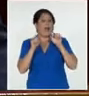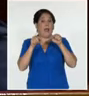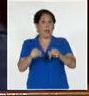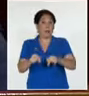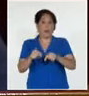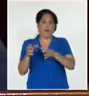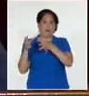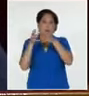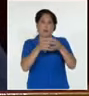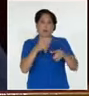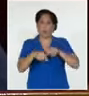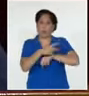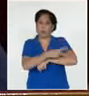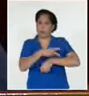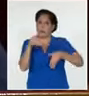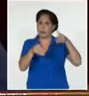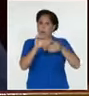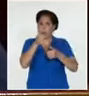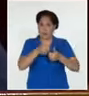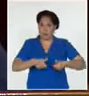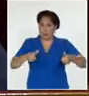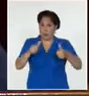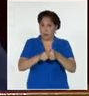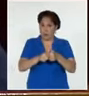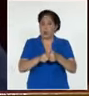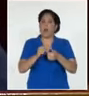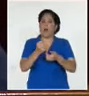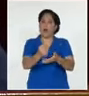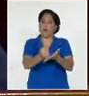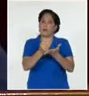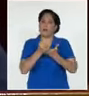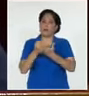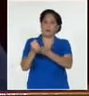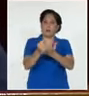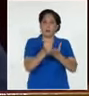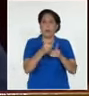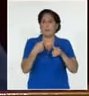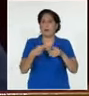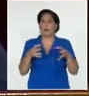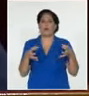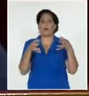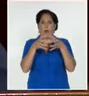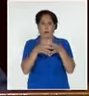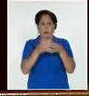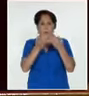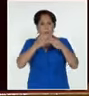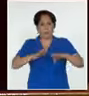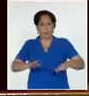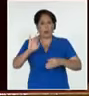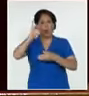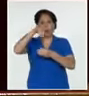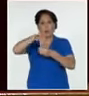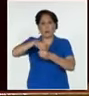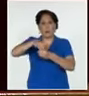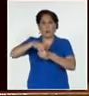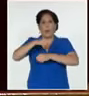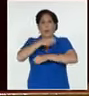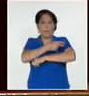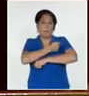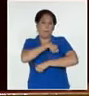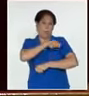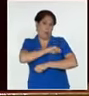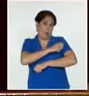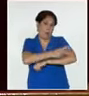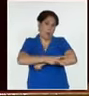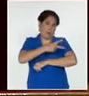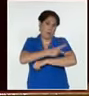delegaciones extranjeras, tendrá lugar el encuentro de solidaridad por la unidad, la paz y la integración de los pueblos este propio